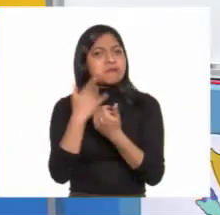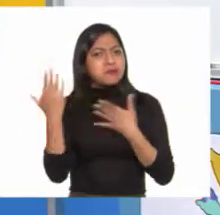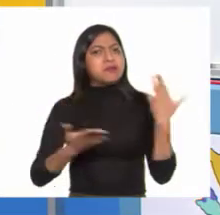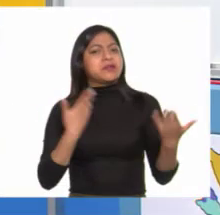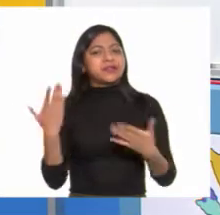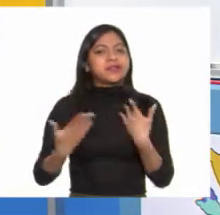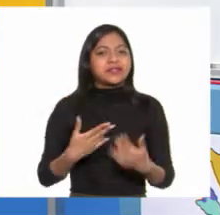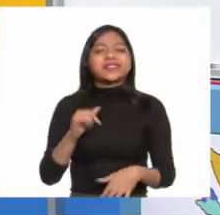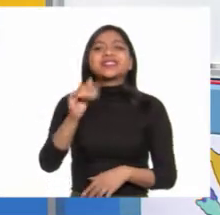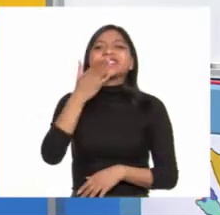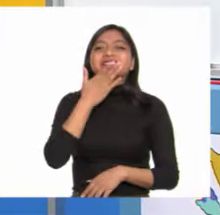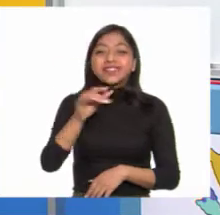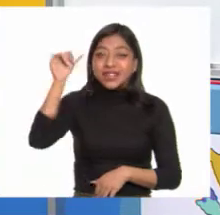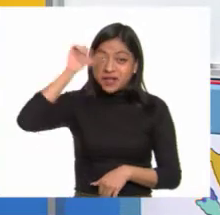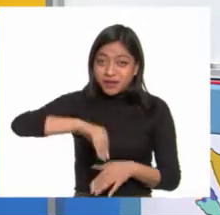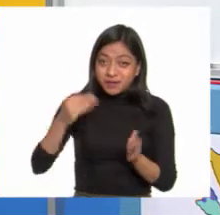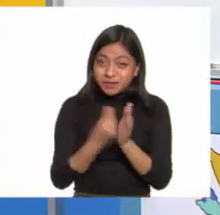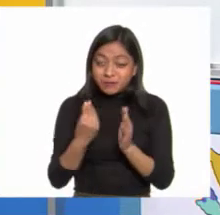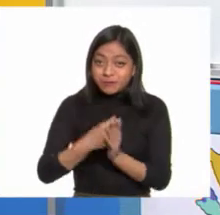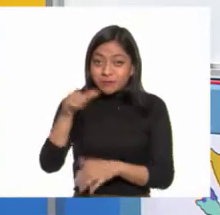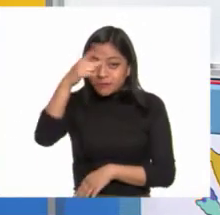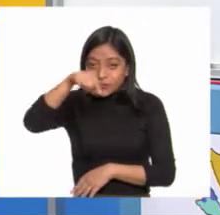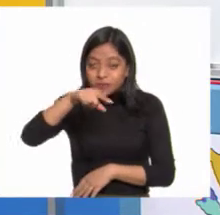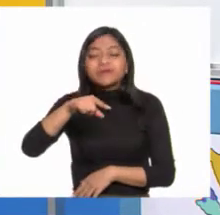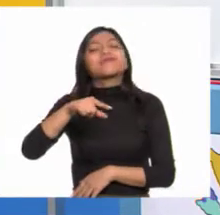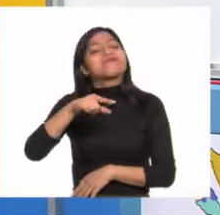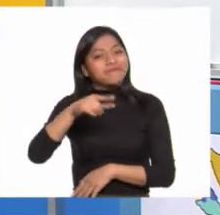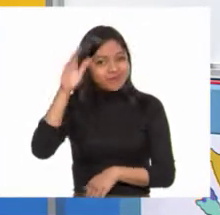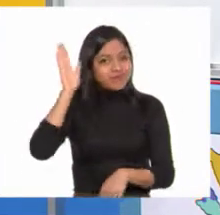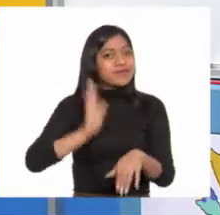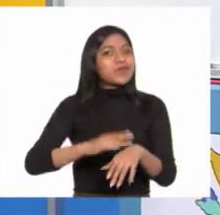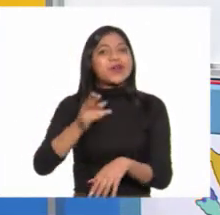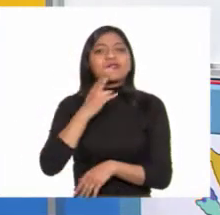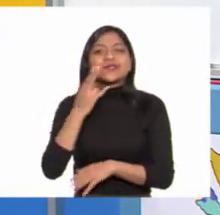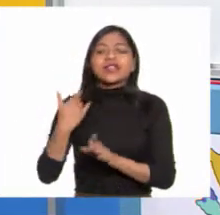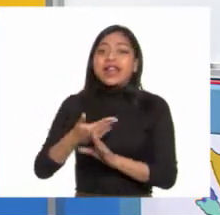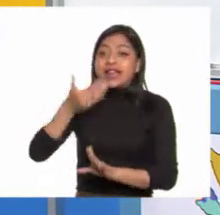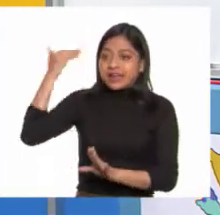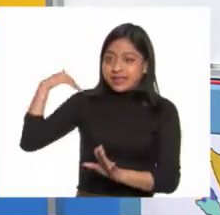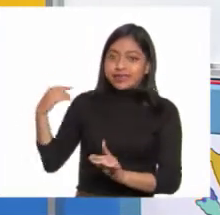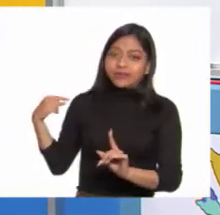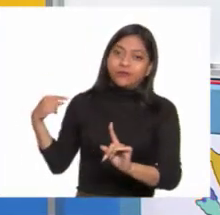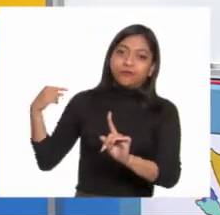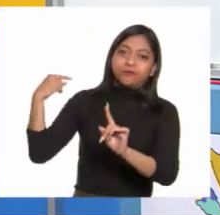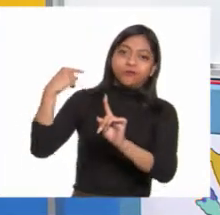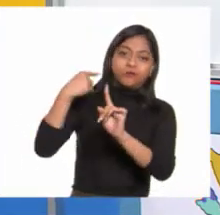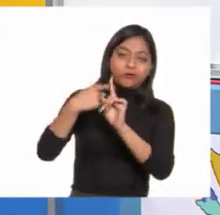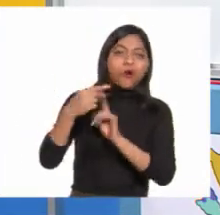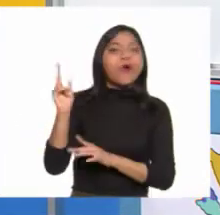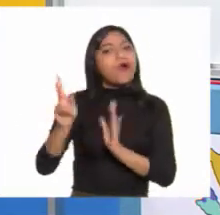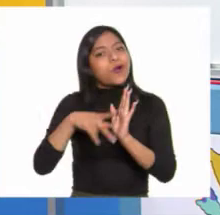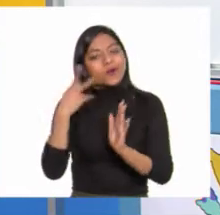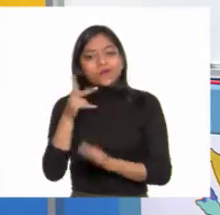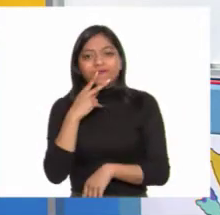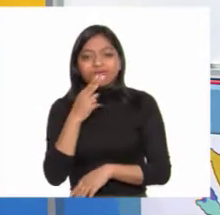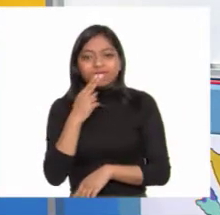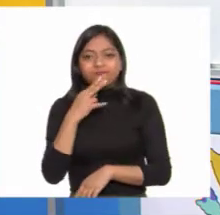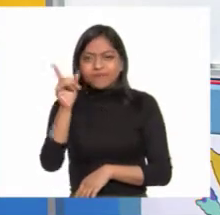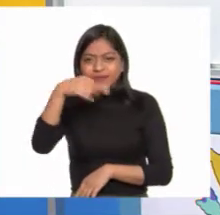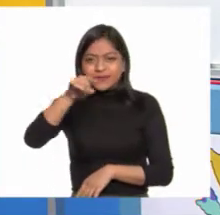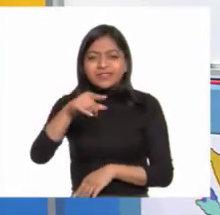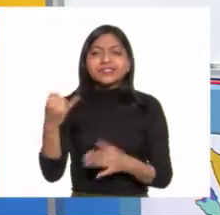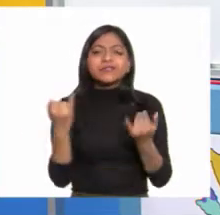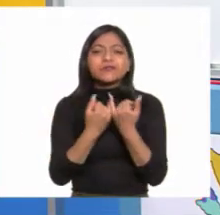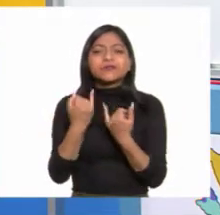bien. Pues en esta práctica del lenguaje utilizarás mucho de lo que aprendiste y, como te mencioné anteriormente,